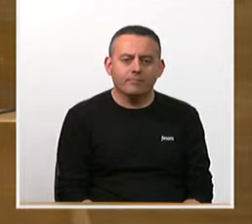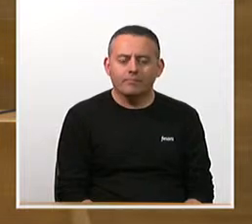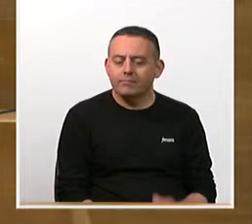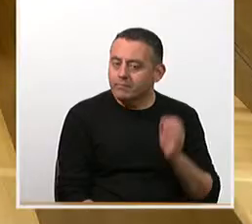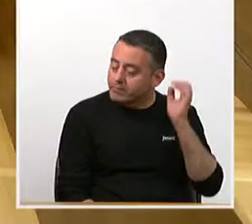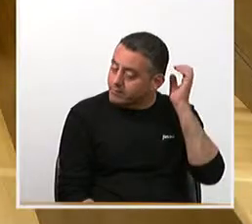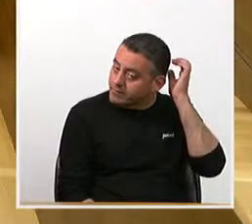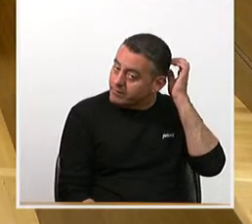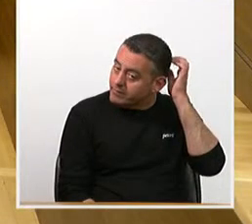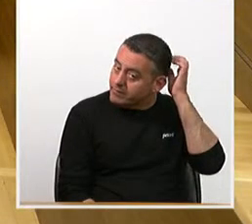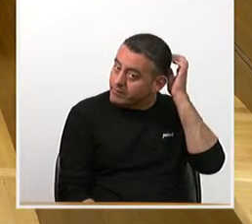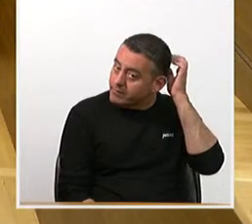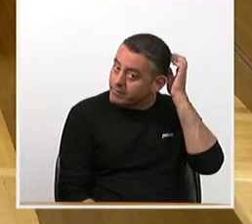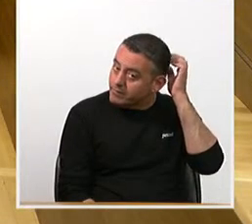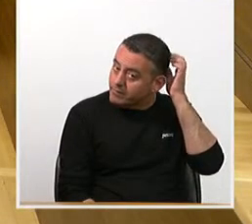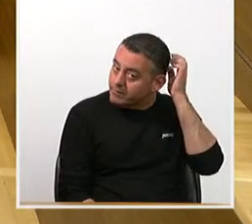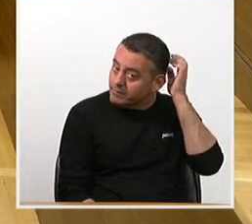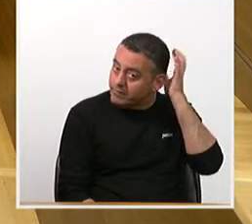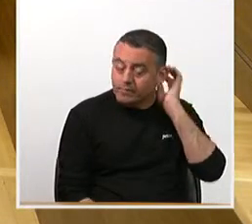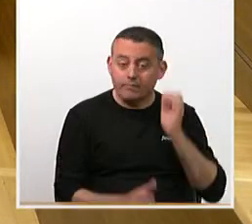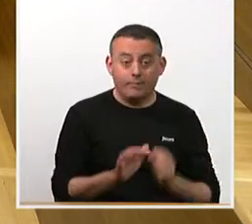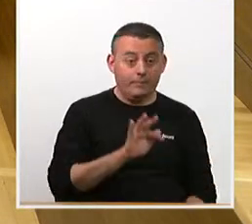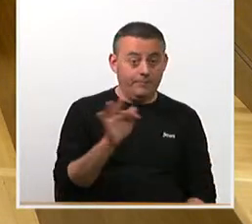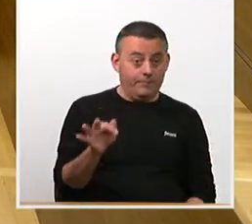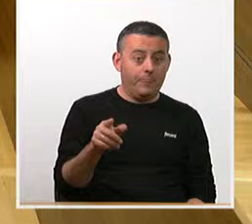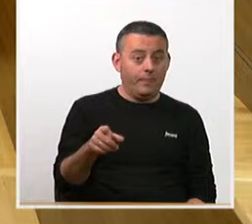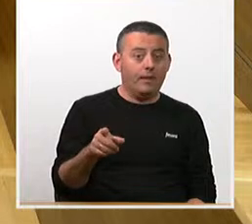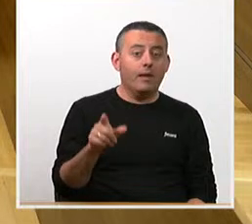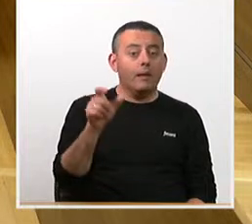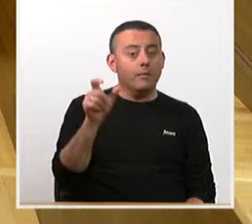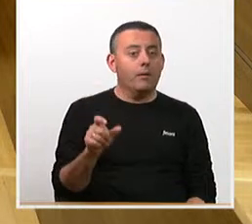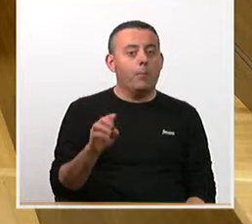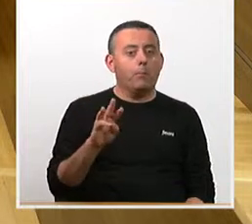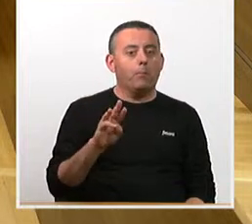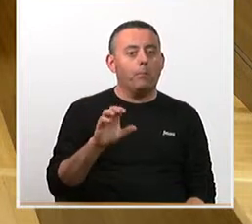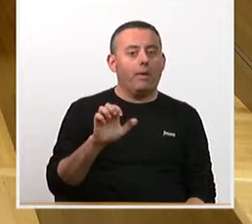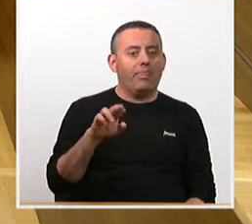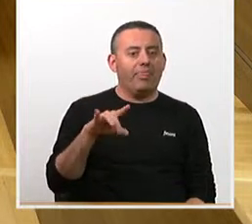gracias tiene la palabra el ilustre diputado Pedro